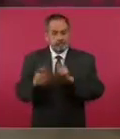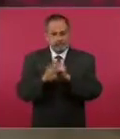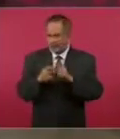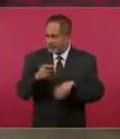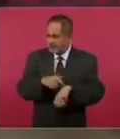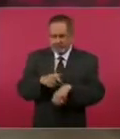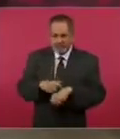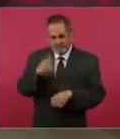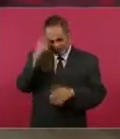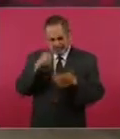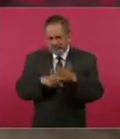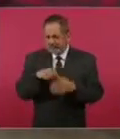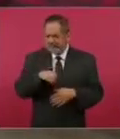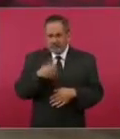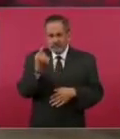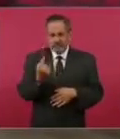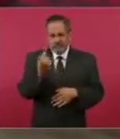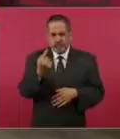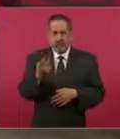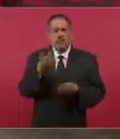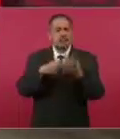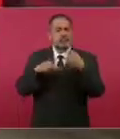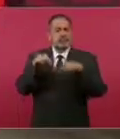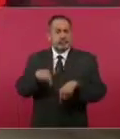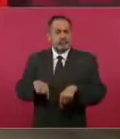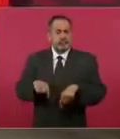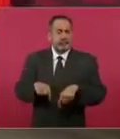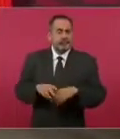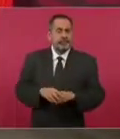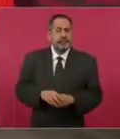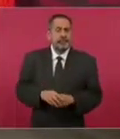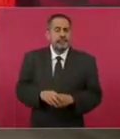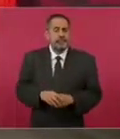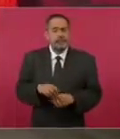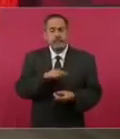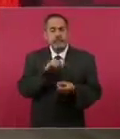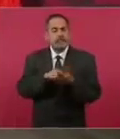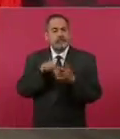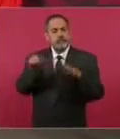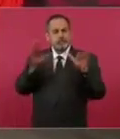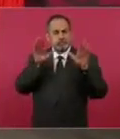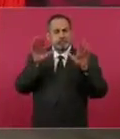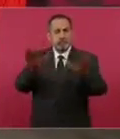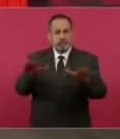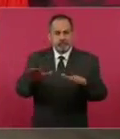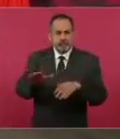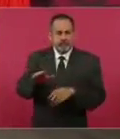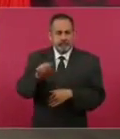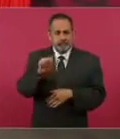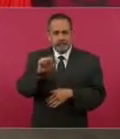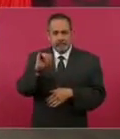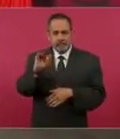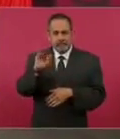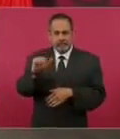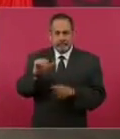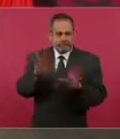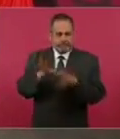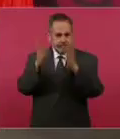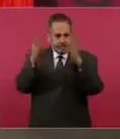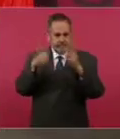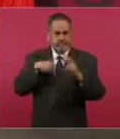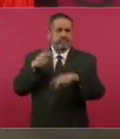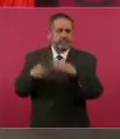Como a la 1 de la tarde va a estar en el aeropuerto Felipe Ángeles.